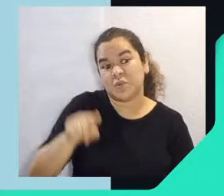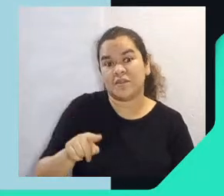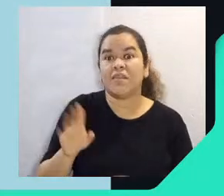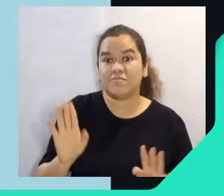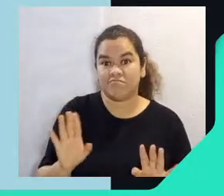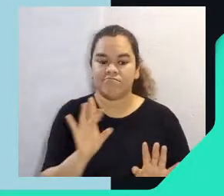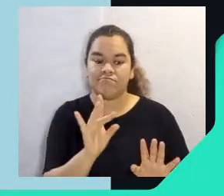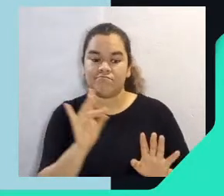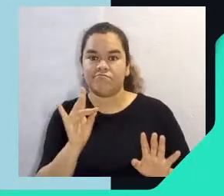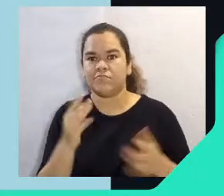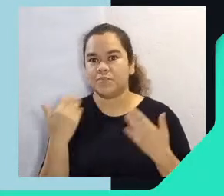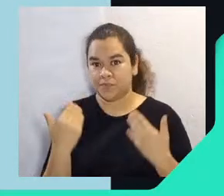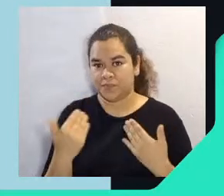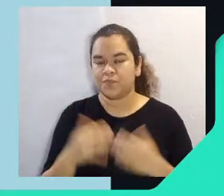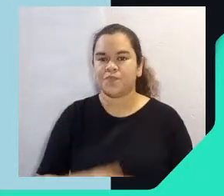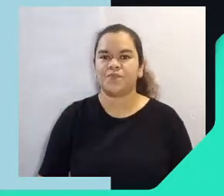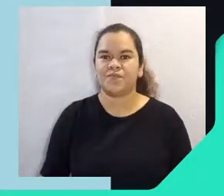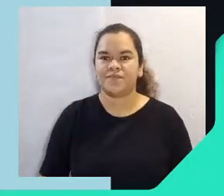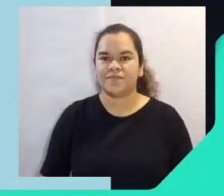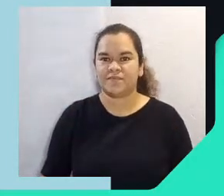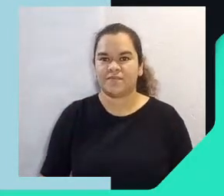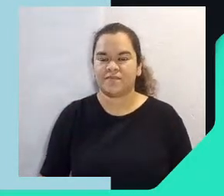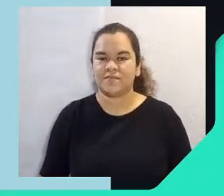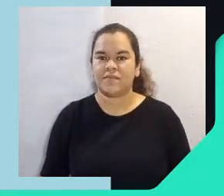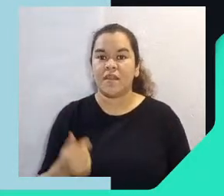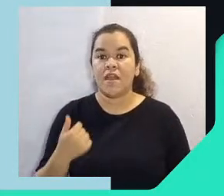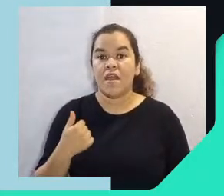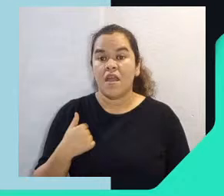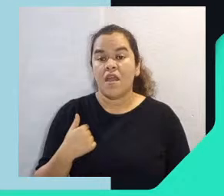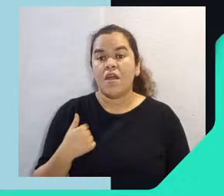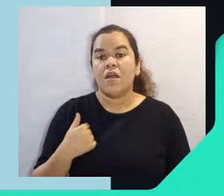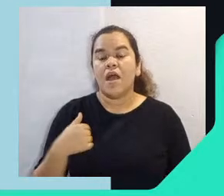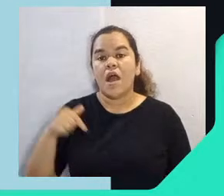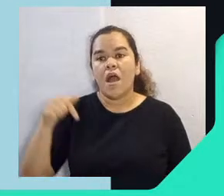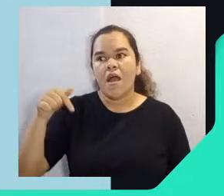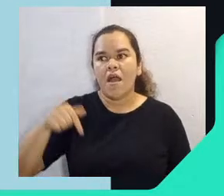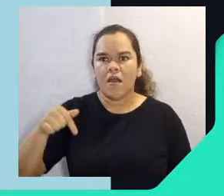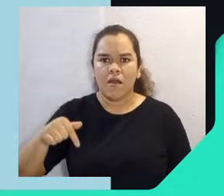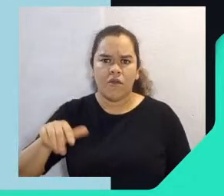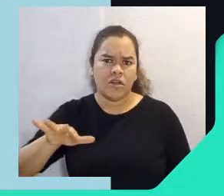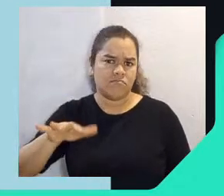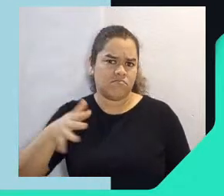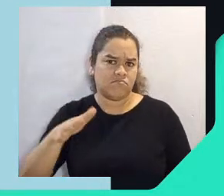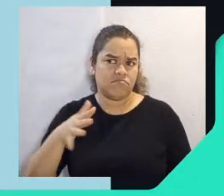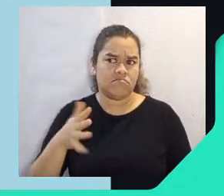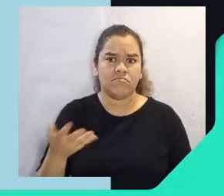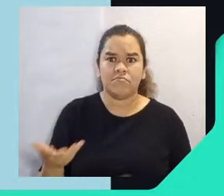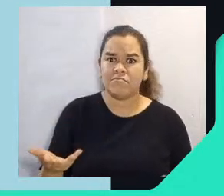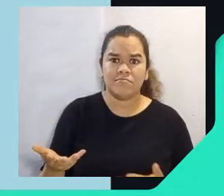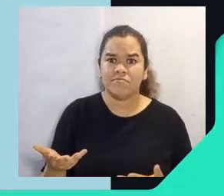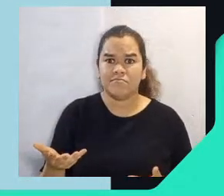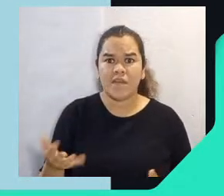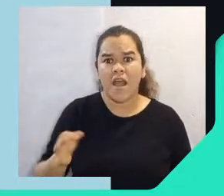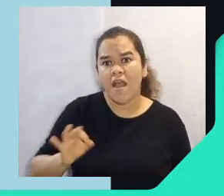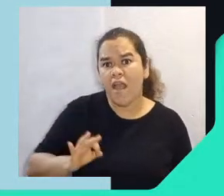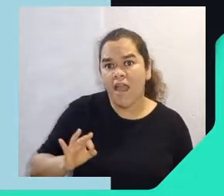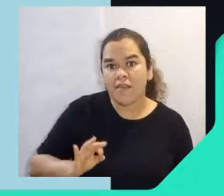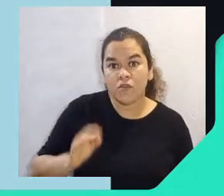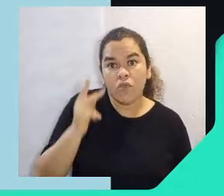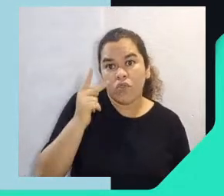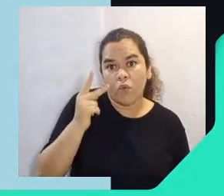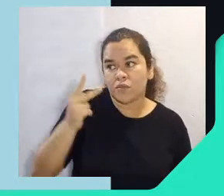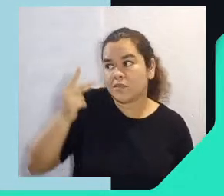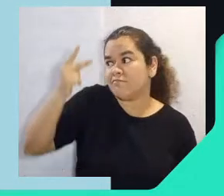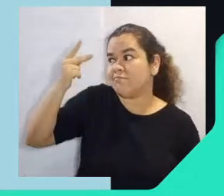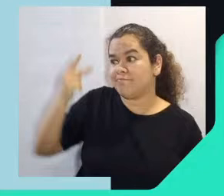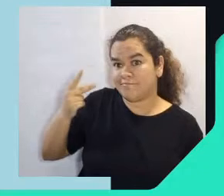ustedes. Creo que basta ver lo que ha pasado en estos últimos 2 años con